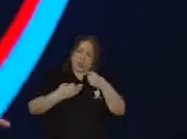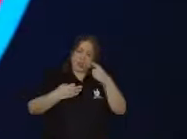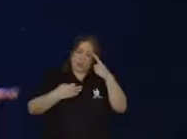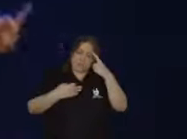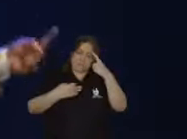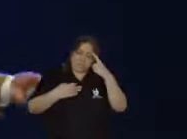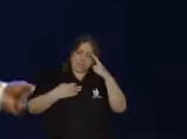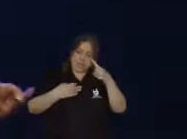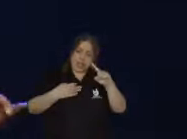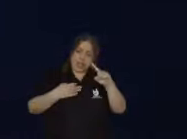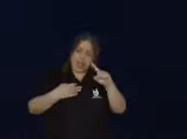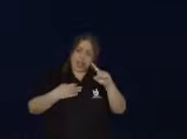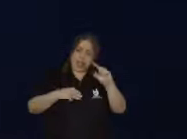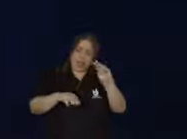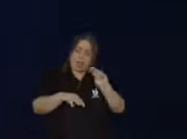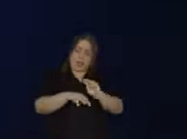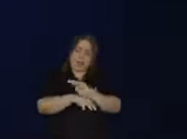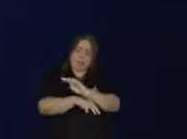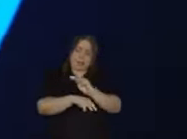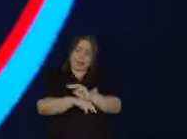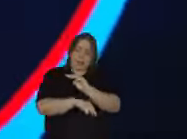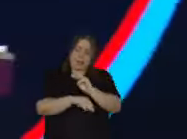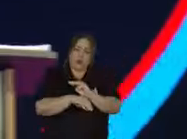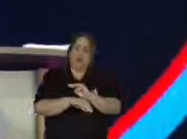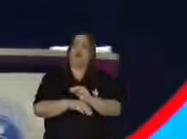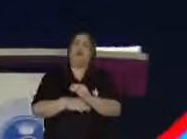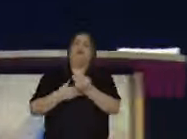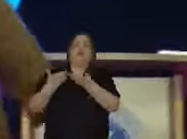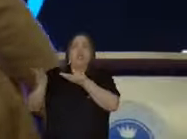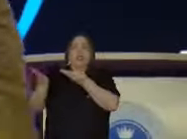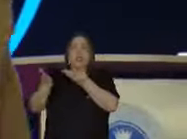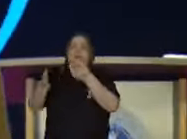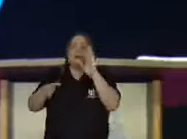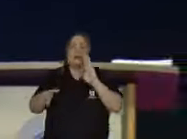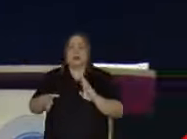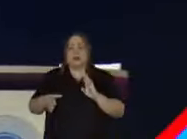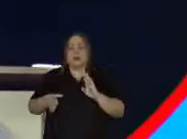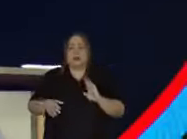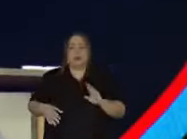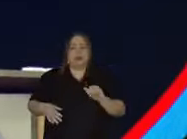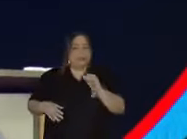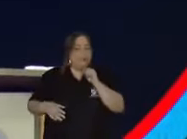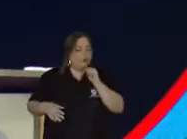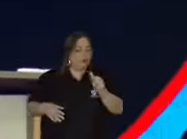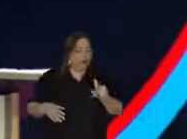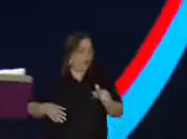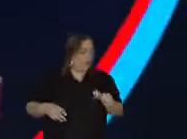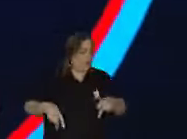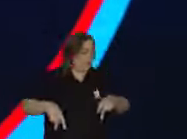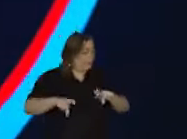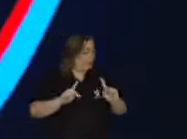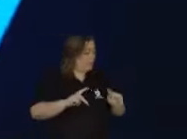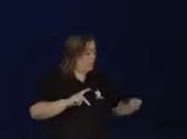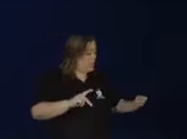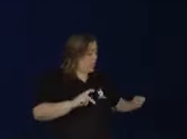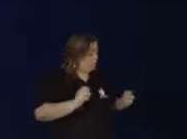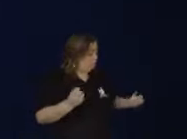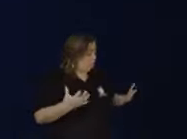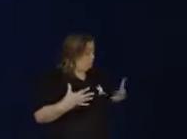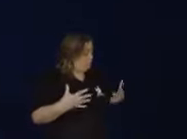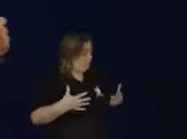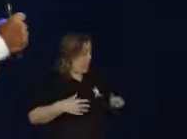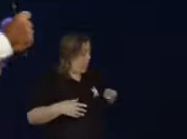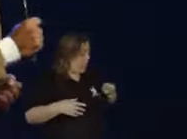por la obra, por el reino de Dios en Puerto Rico y en las naciones. No voy a dejarme amedrentar por el enemigo. Y vas a